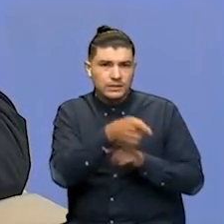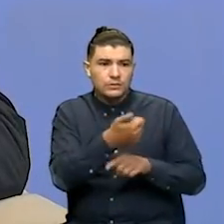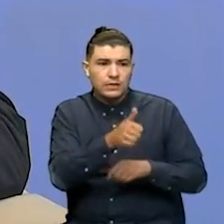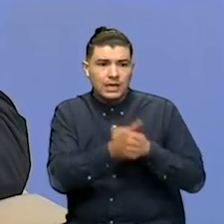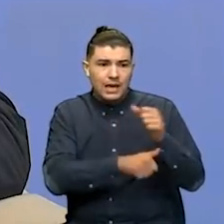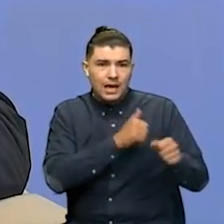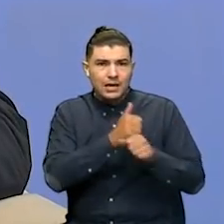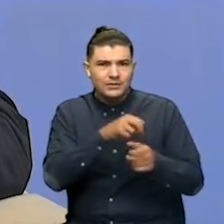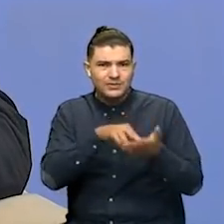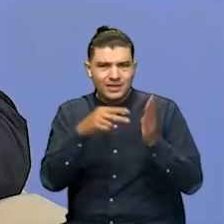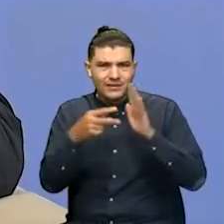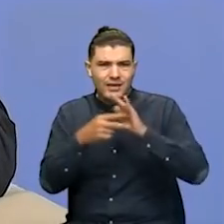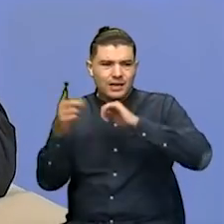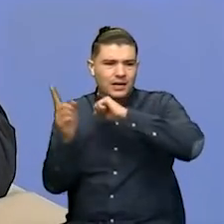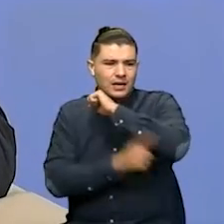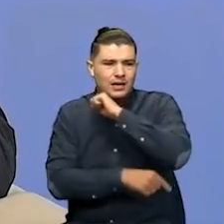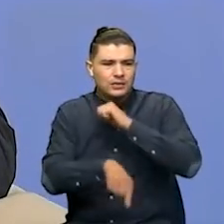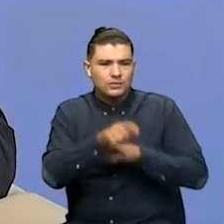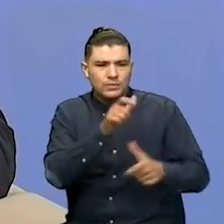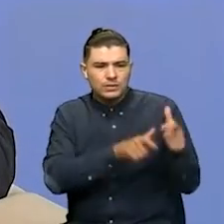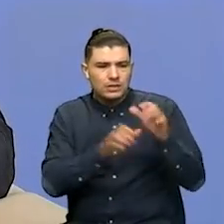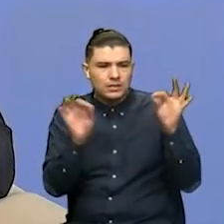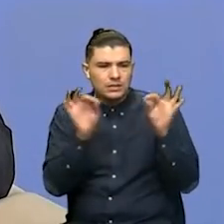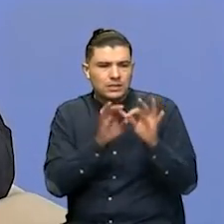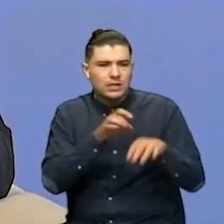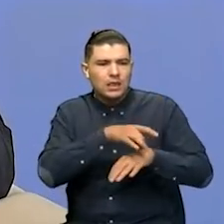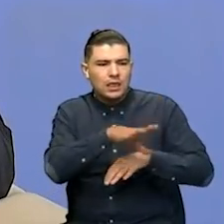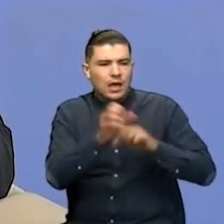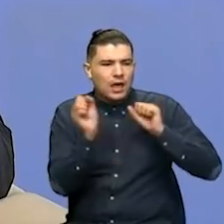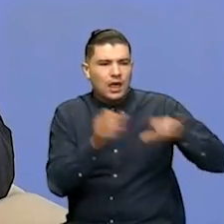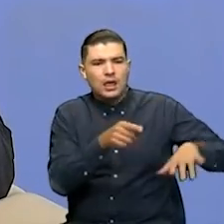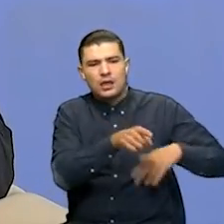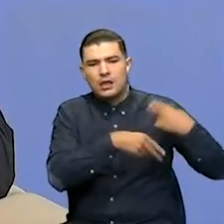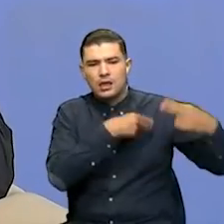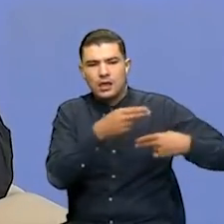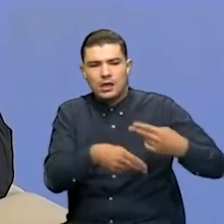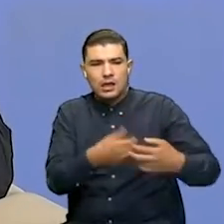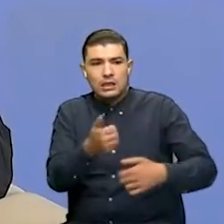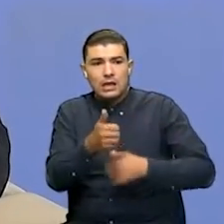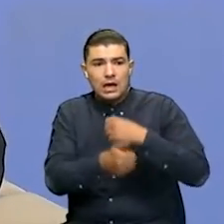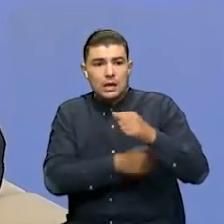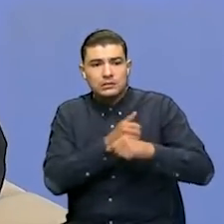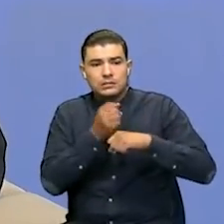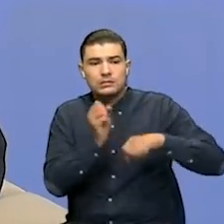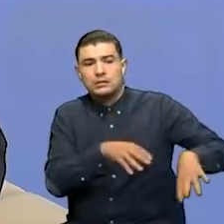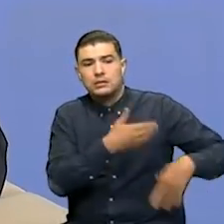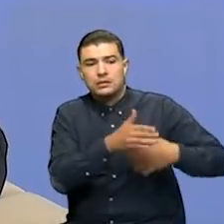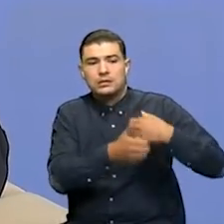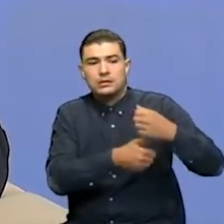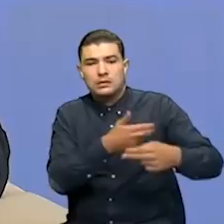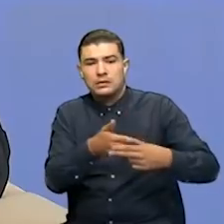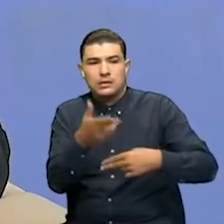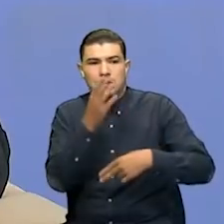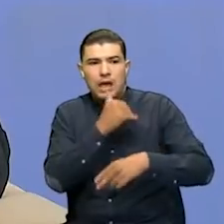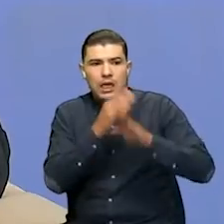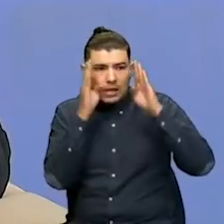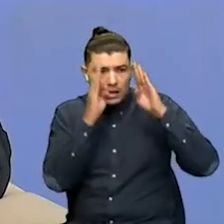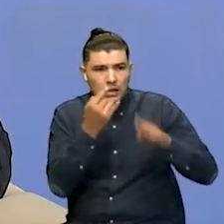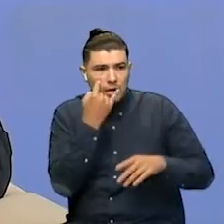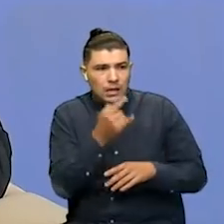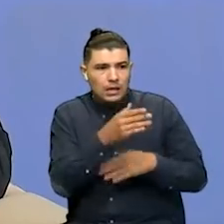una sanción que se le da a las personas que simplemente dejan botada su herencia, como se dice, ¿sí? Se deja abandonado por 10 años su herencia, nunca se